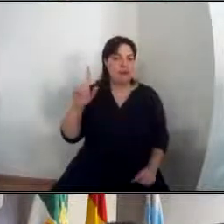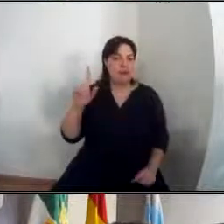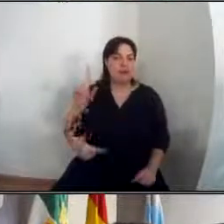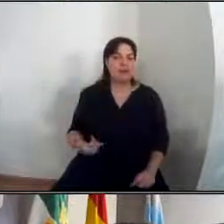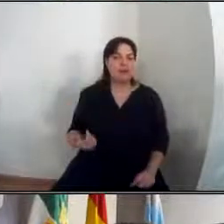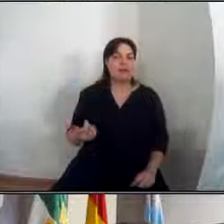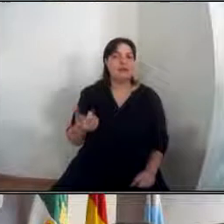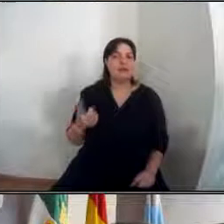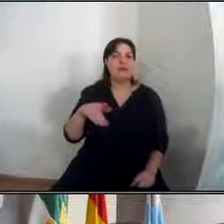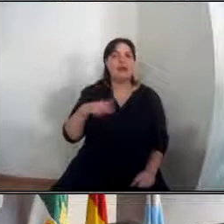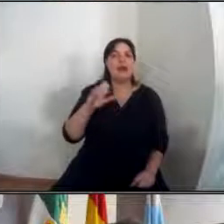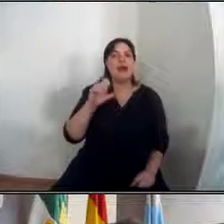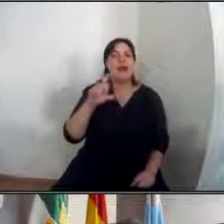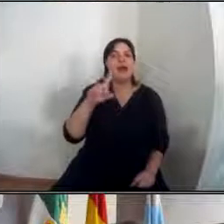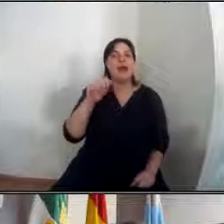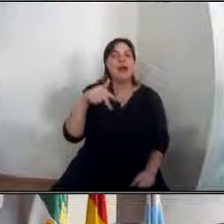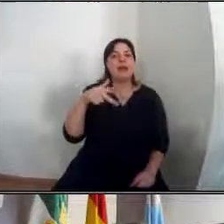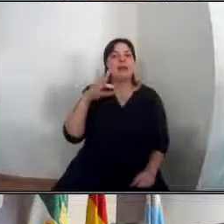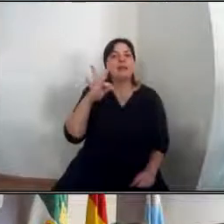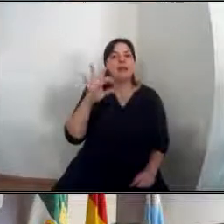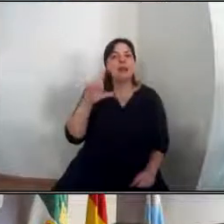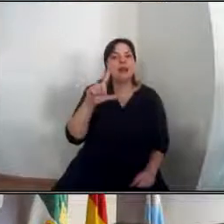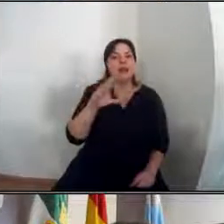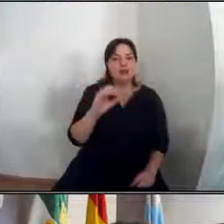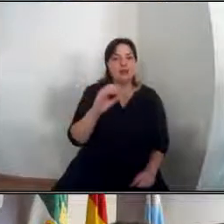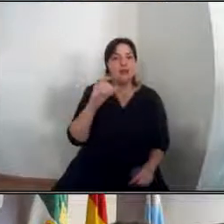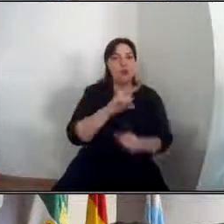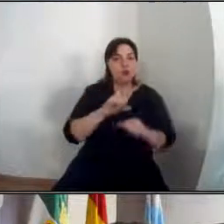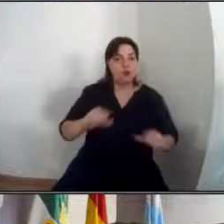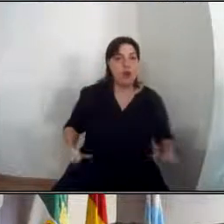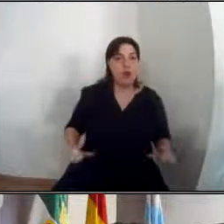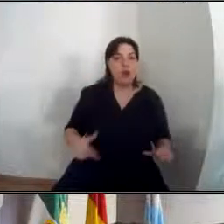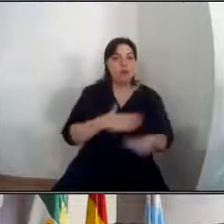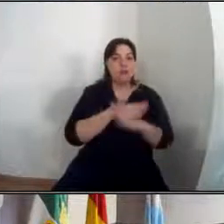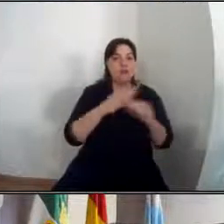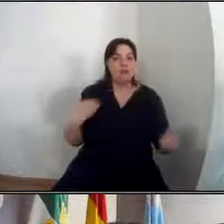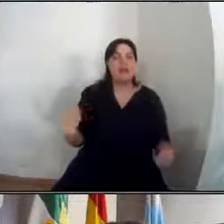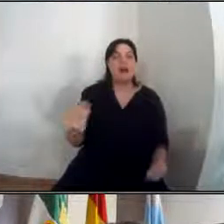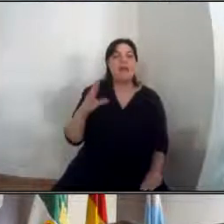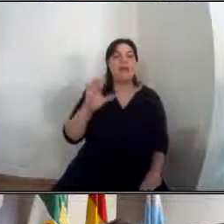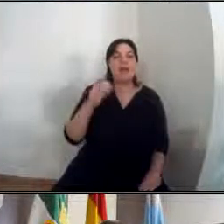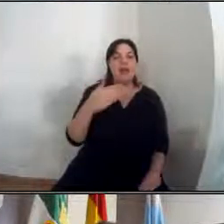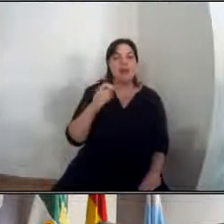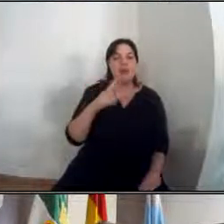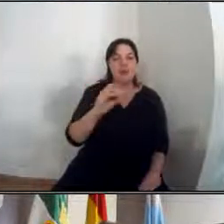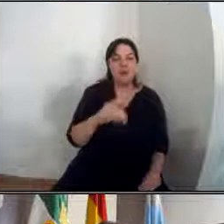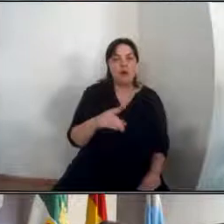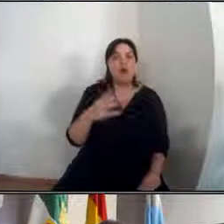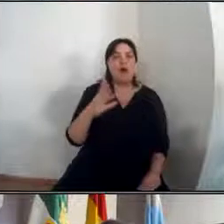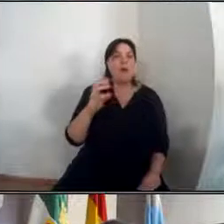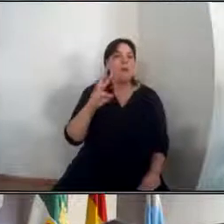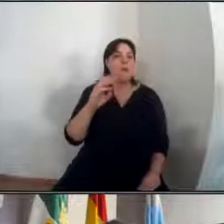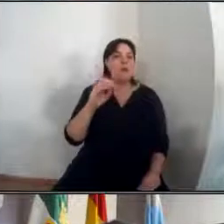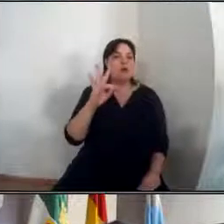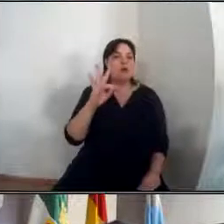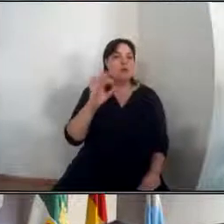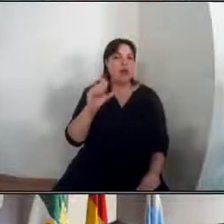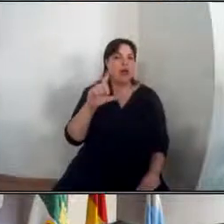el Alentejo de Portugal, con las universidades de Évora, de Portalegre,